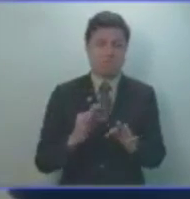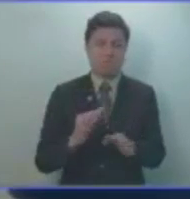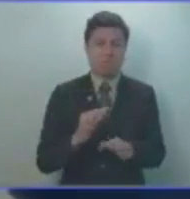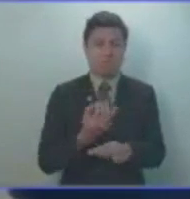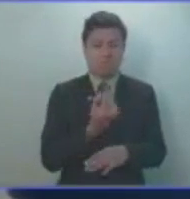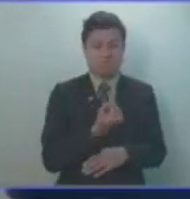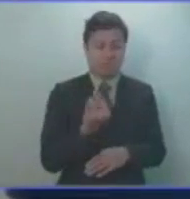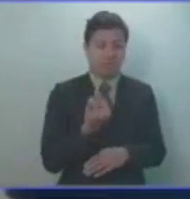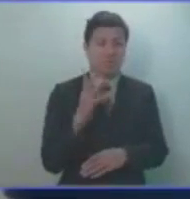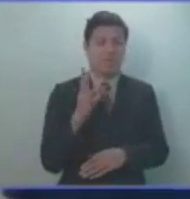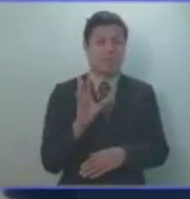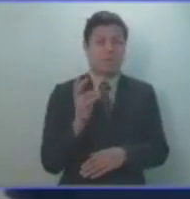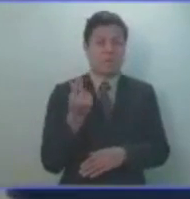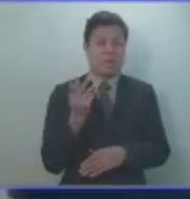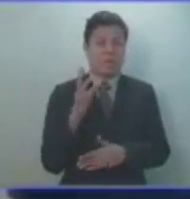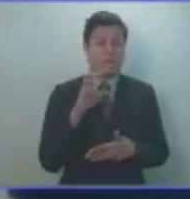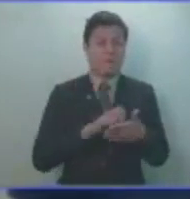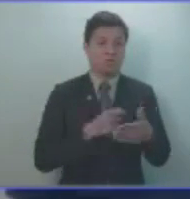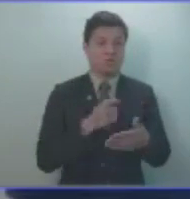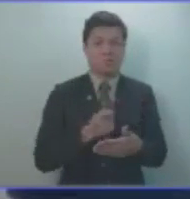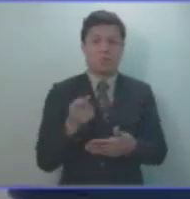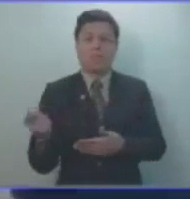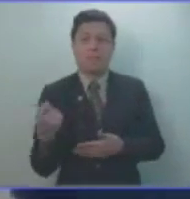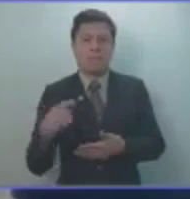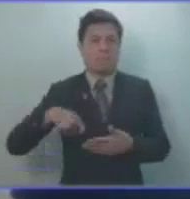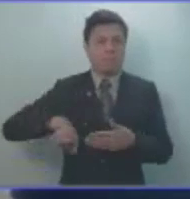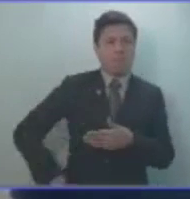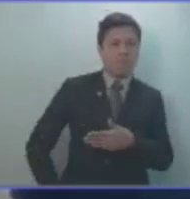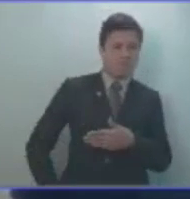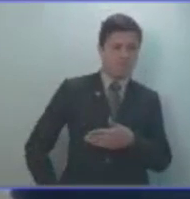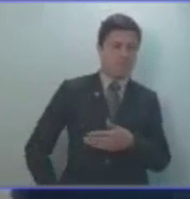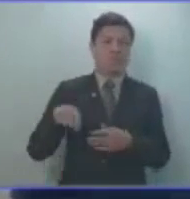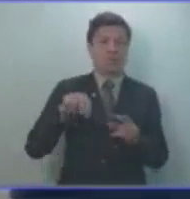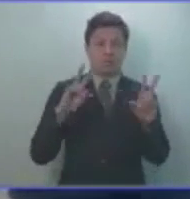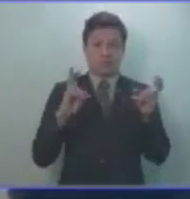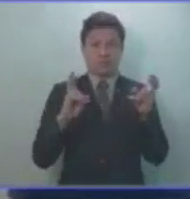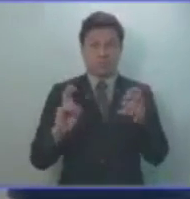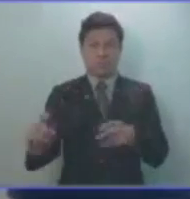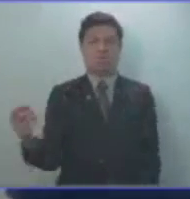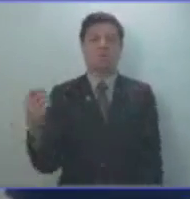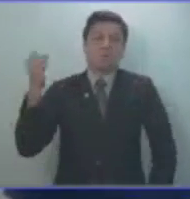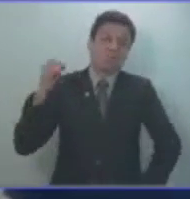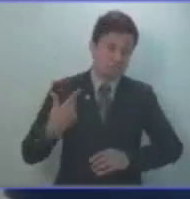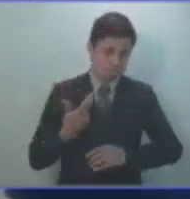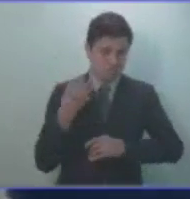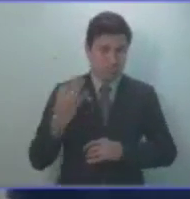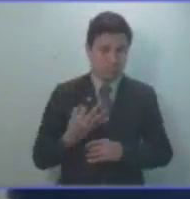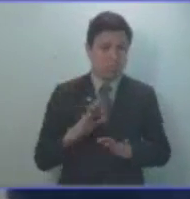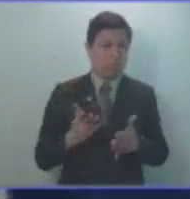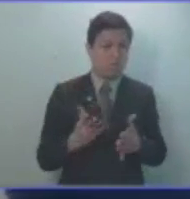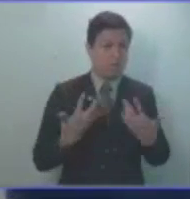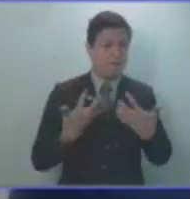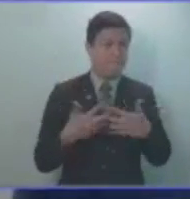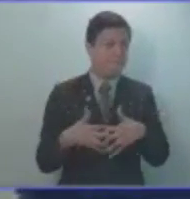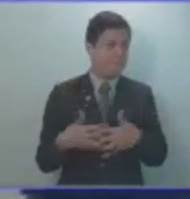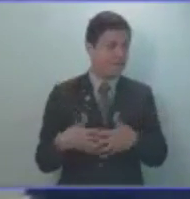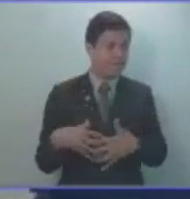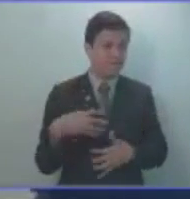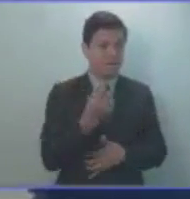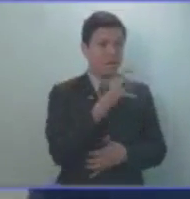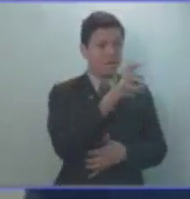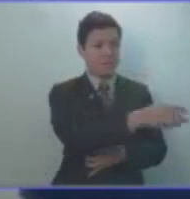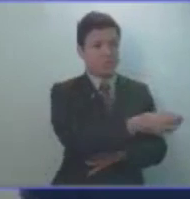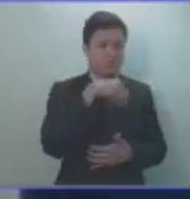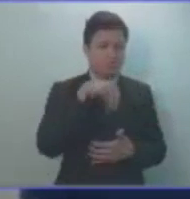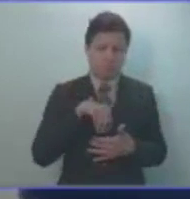y mejorar la estructura tributaria. Este es un tema importante que también vamos a tener a la vista en